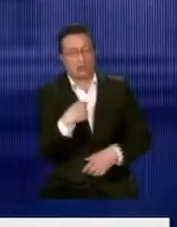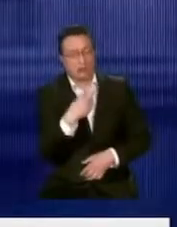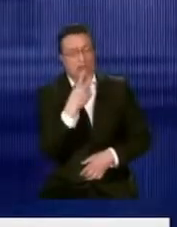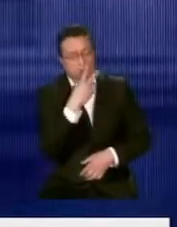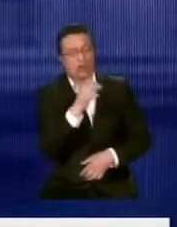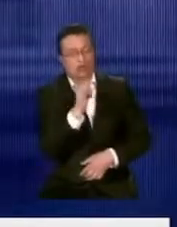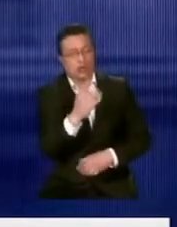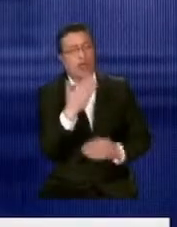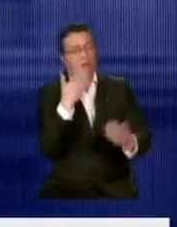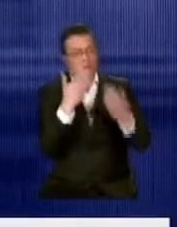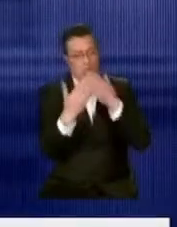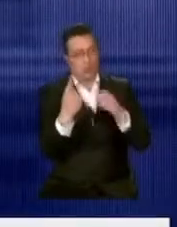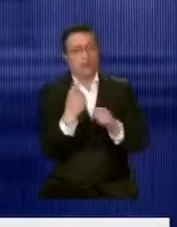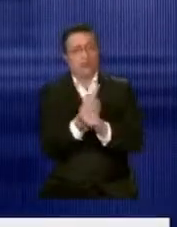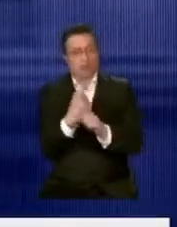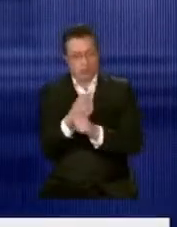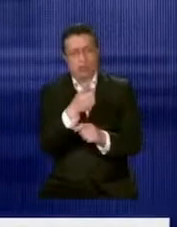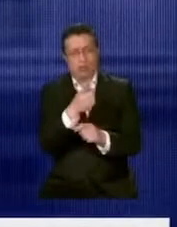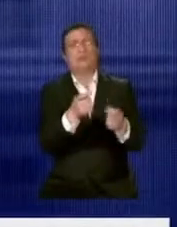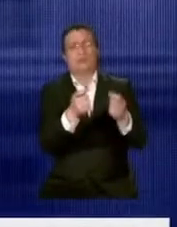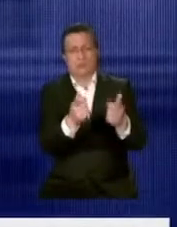de dialogar.